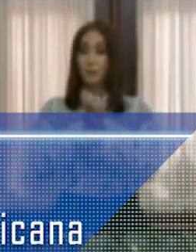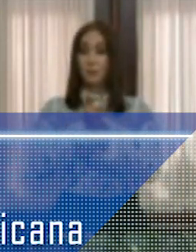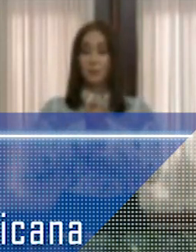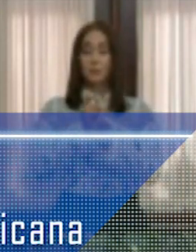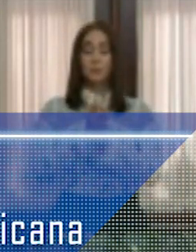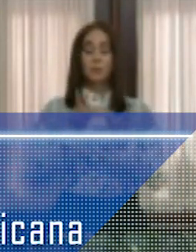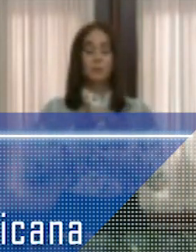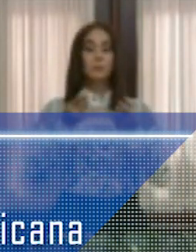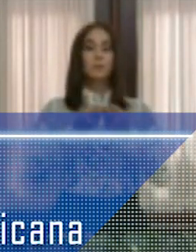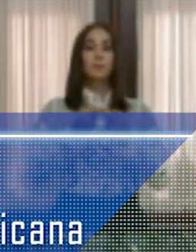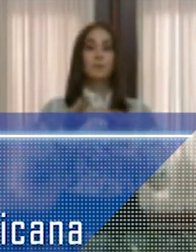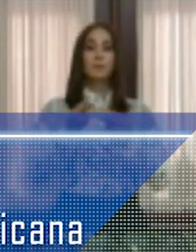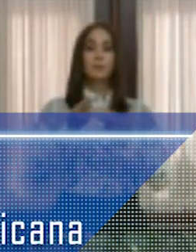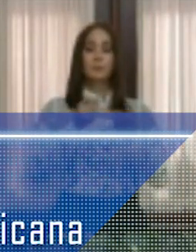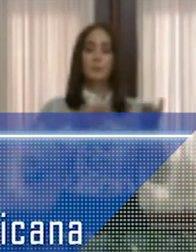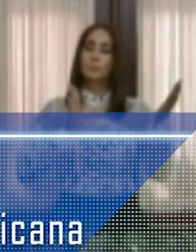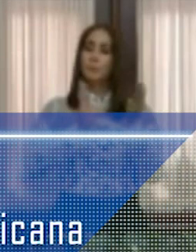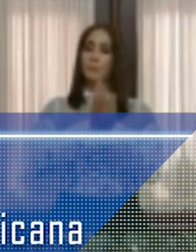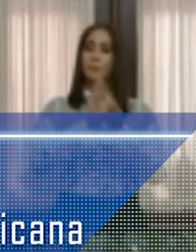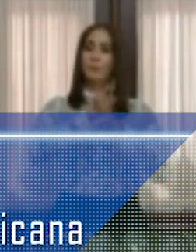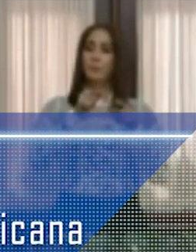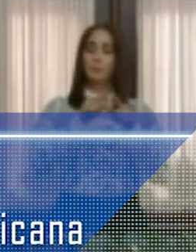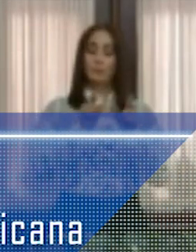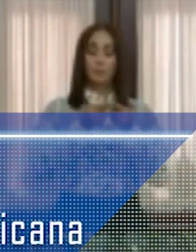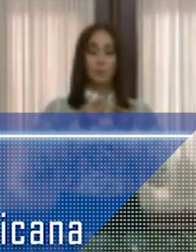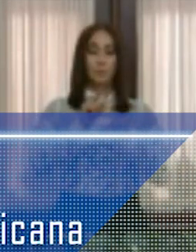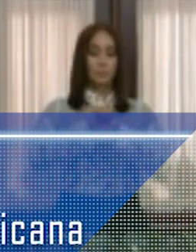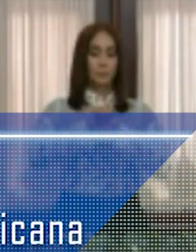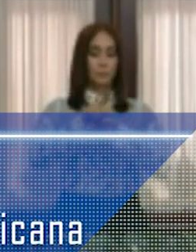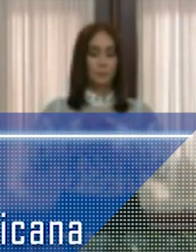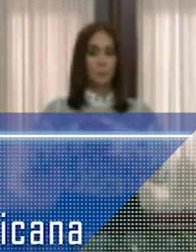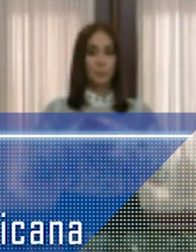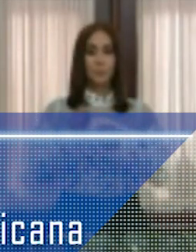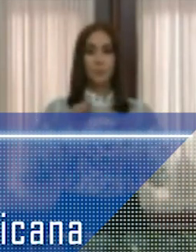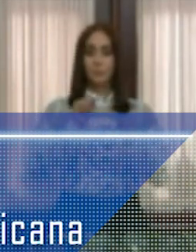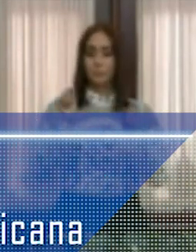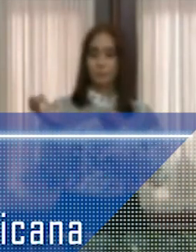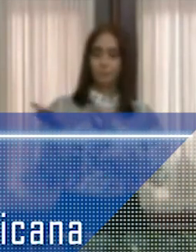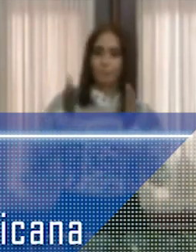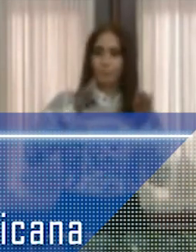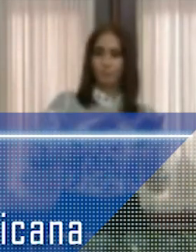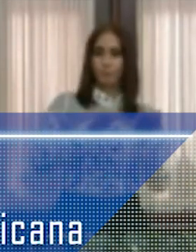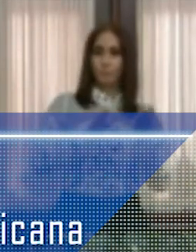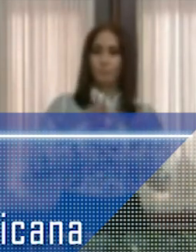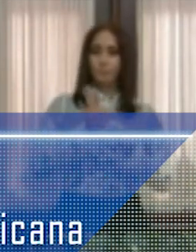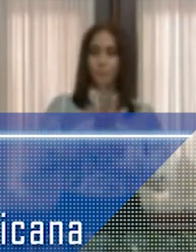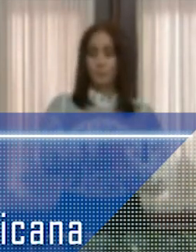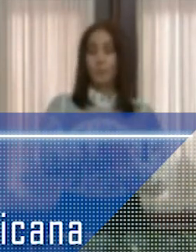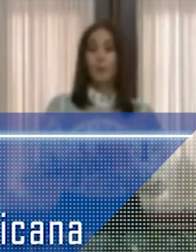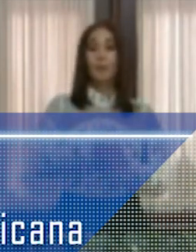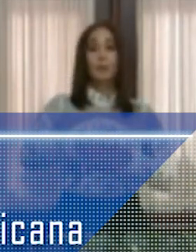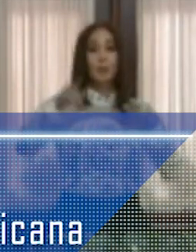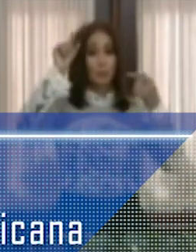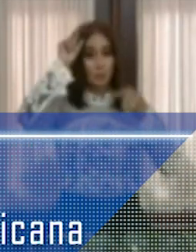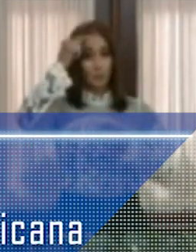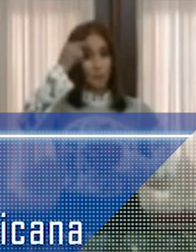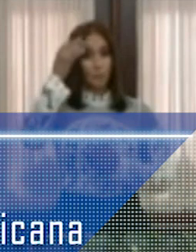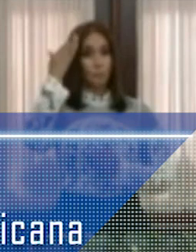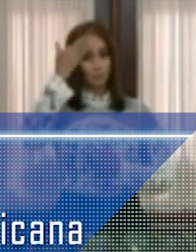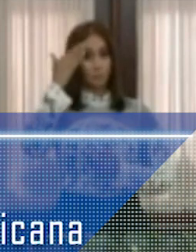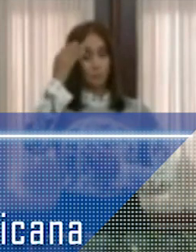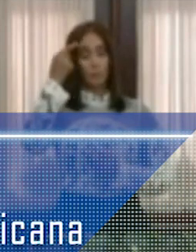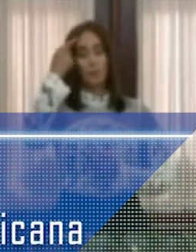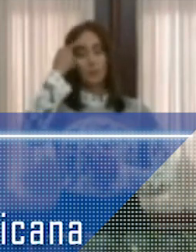en cada eslabón de su cadena de valor como el turismo. El gobierno no solo está consciente de esta realidad global, sino